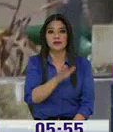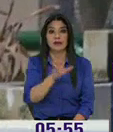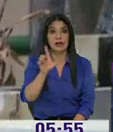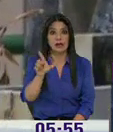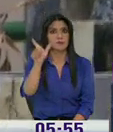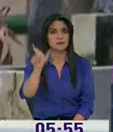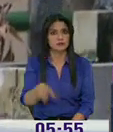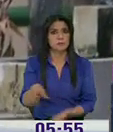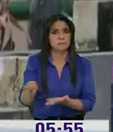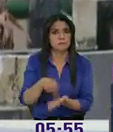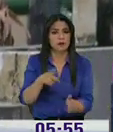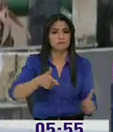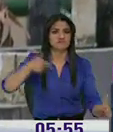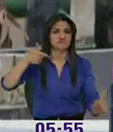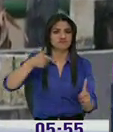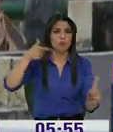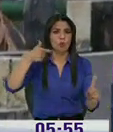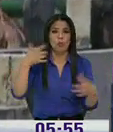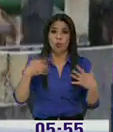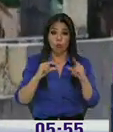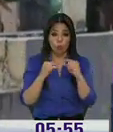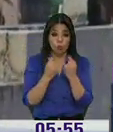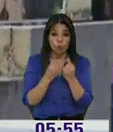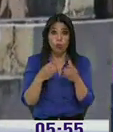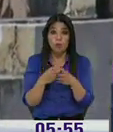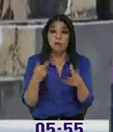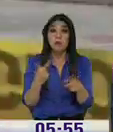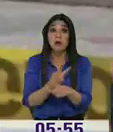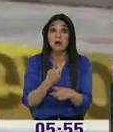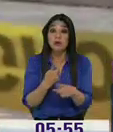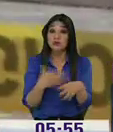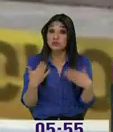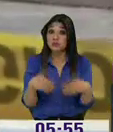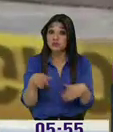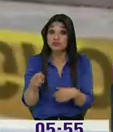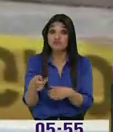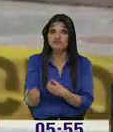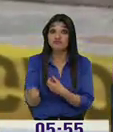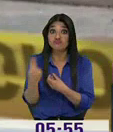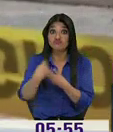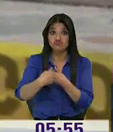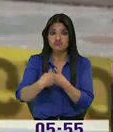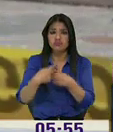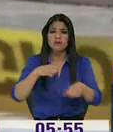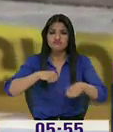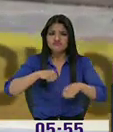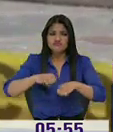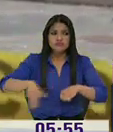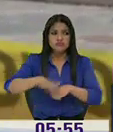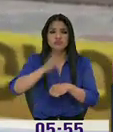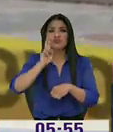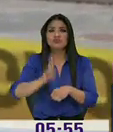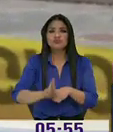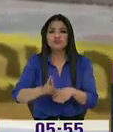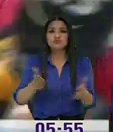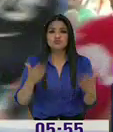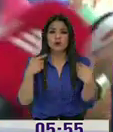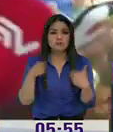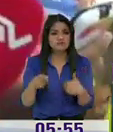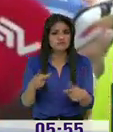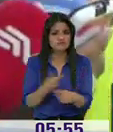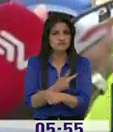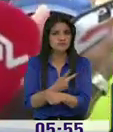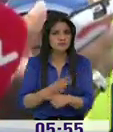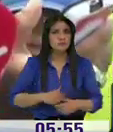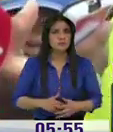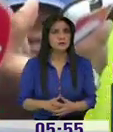sicario que formaba parte de la peligrosa banda de El Gorras, la misma que viene operando en el sur de Guayaquil. De acuerdo a